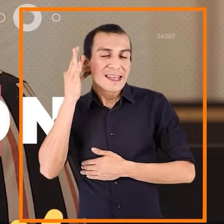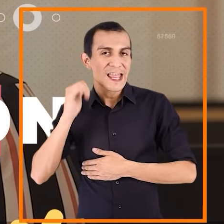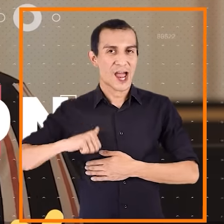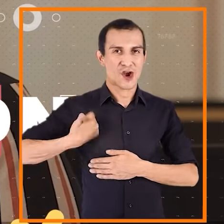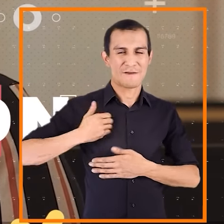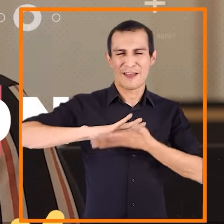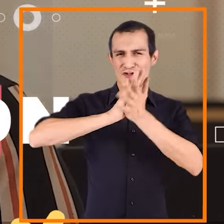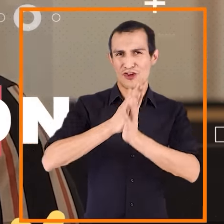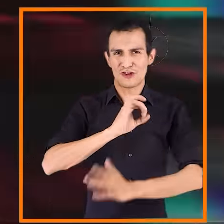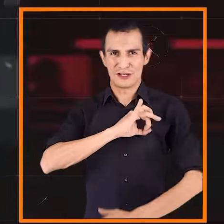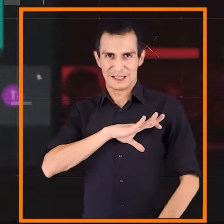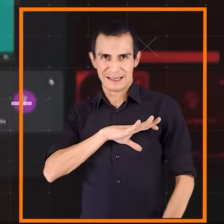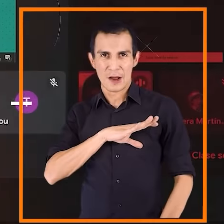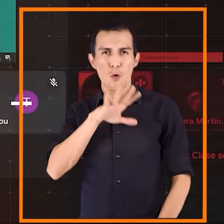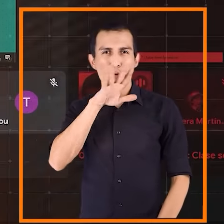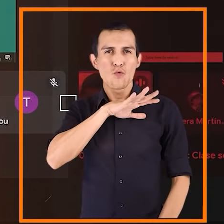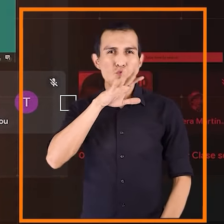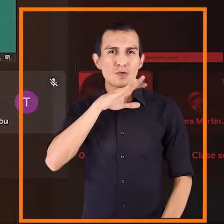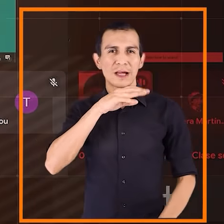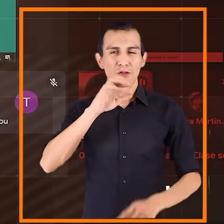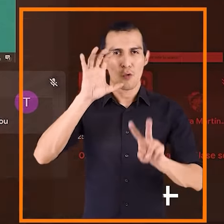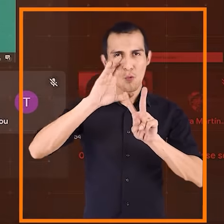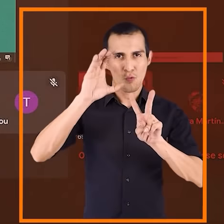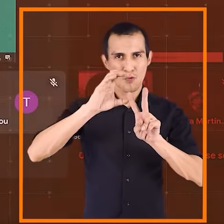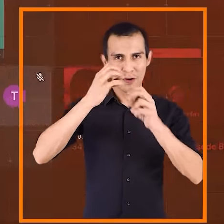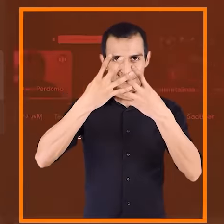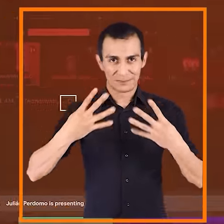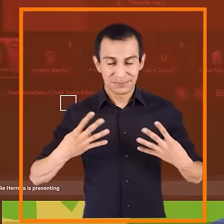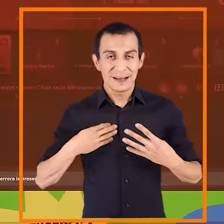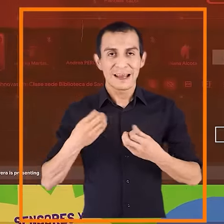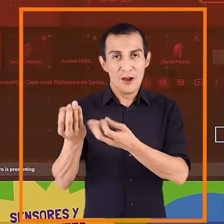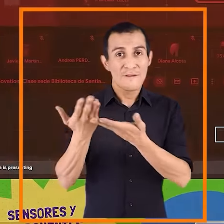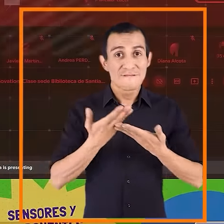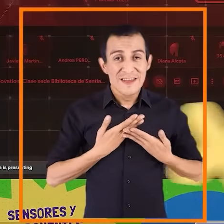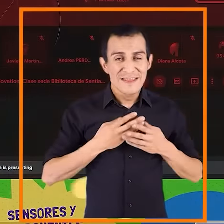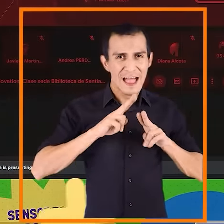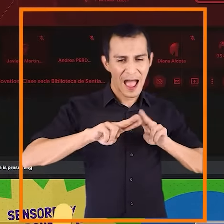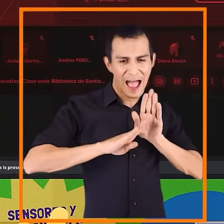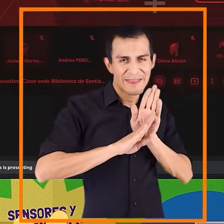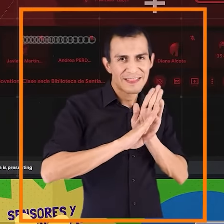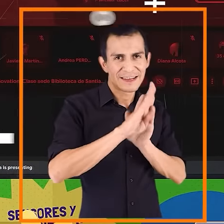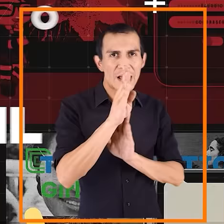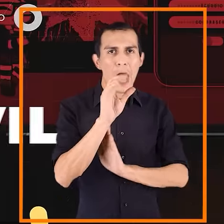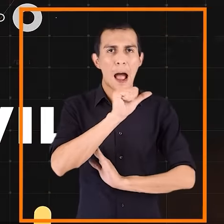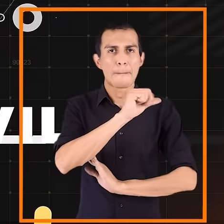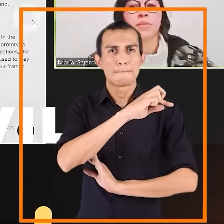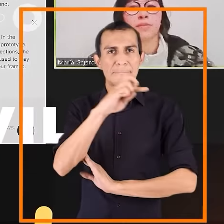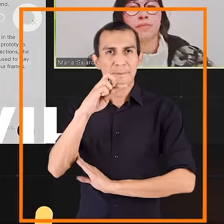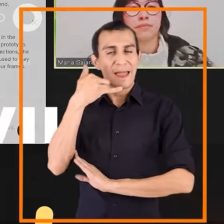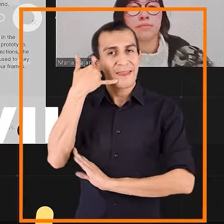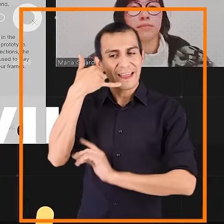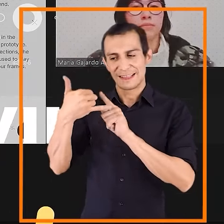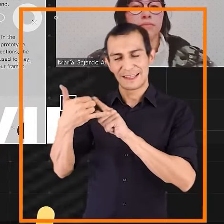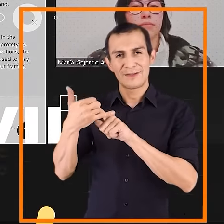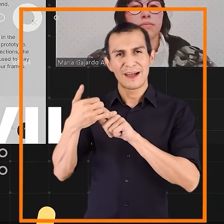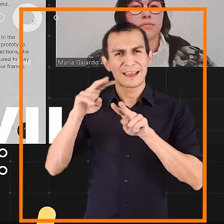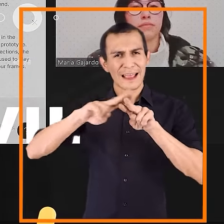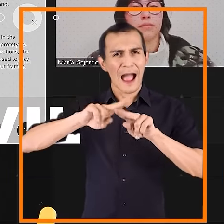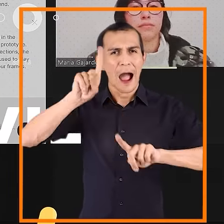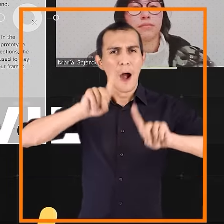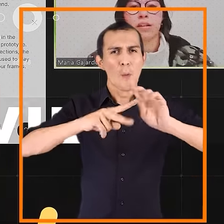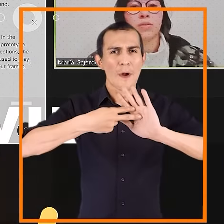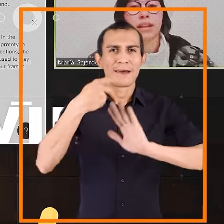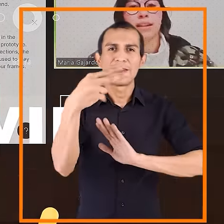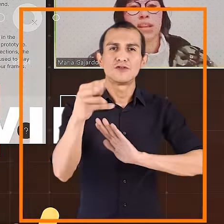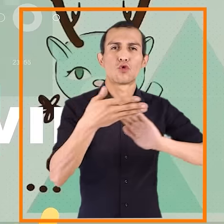de todo Chile, a través del uso de un currículum que las invita a desarrollar una aplicación de celular que